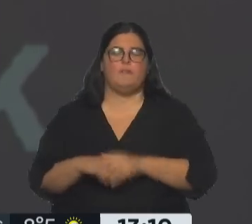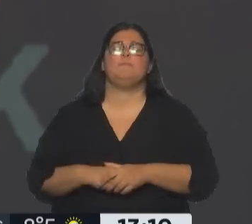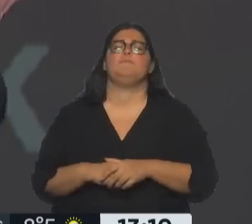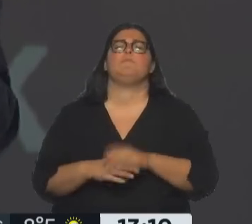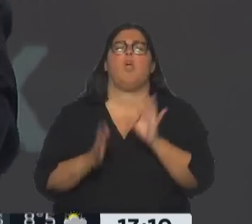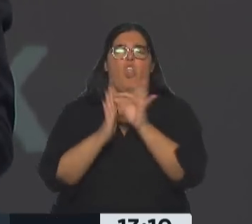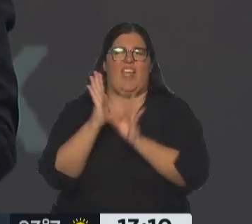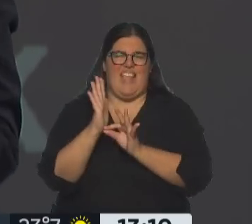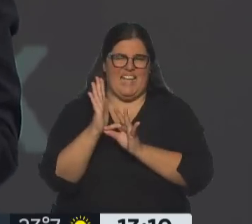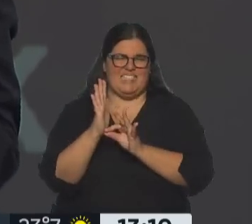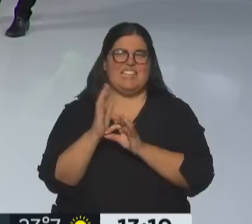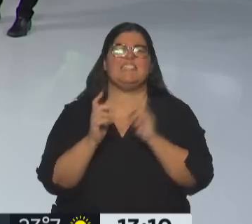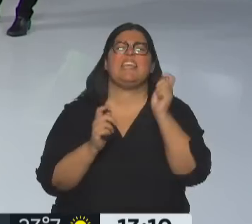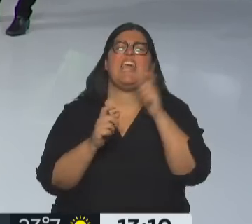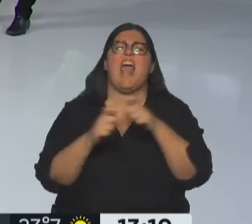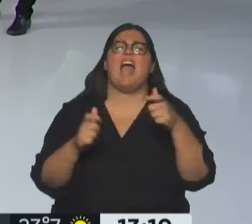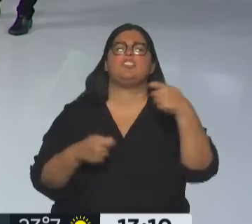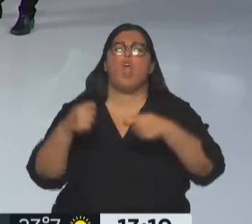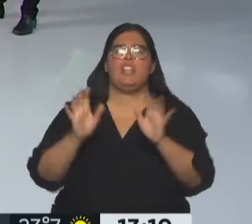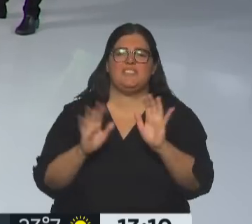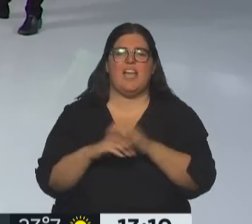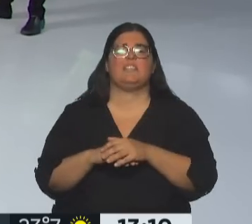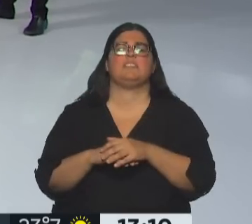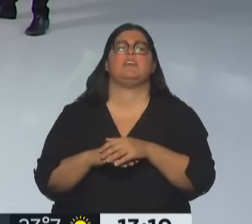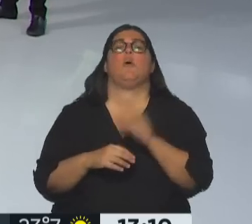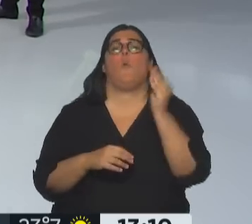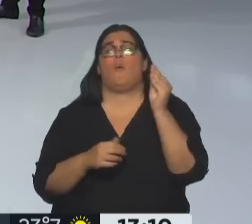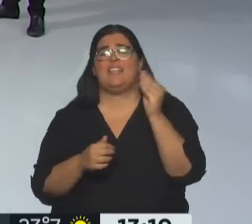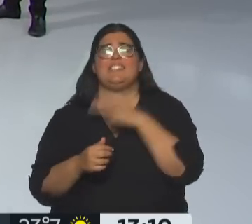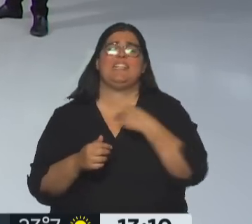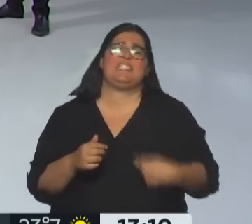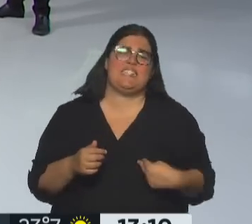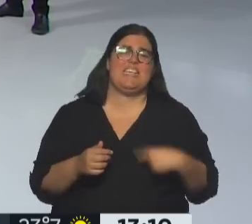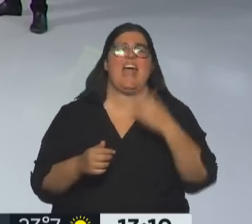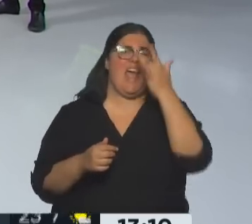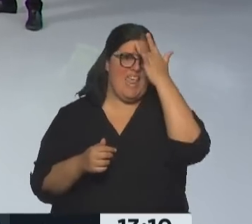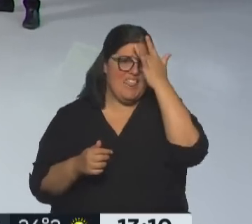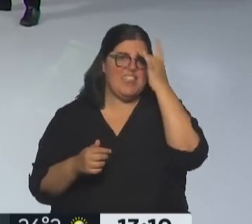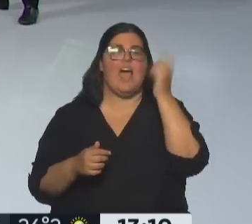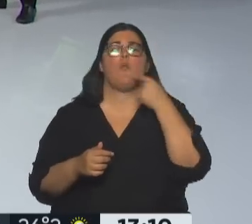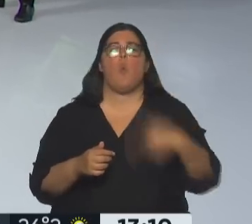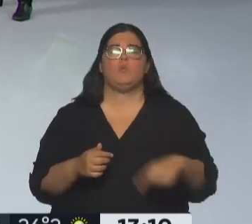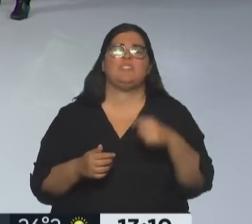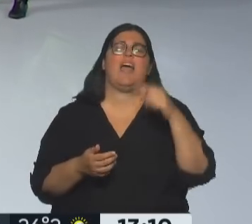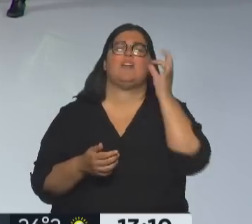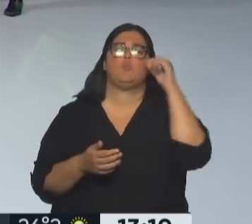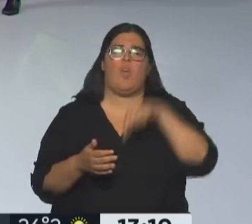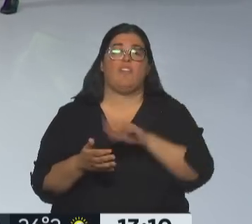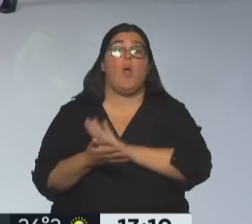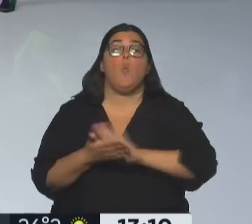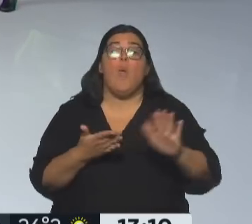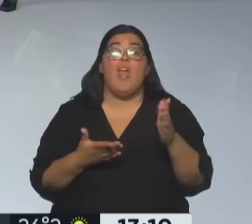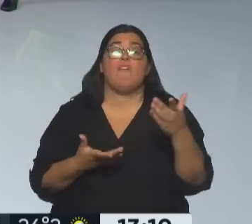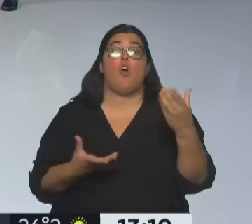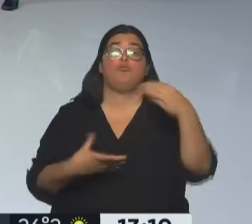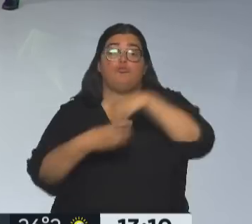detalles, los accionistas, claro, principales, Brasil, China, India, Rusia y Sudáfrica, nuevos accionistas, Bangladesh, Egipto, Emiratos